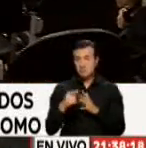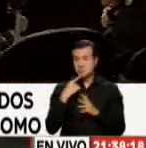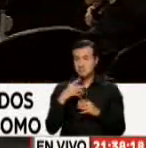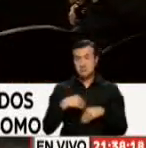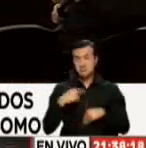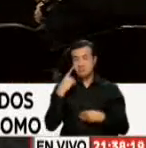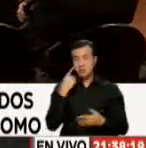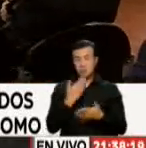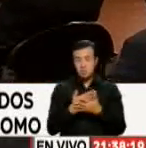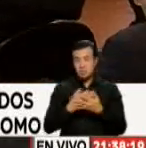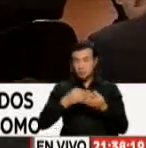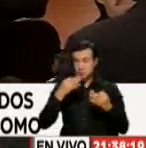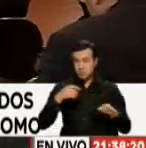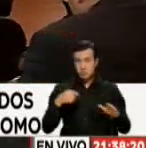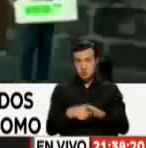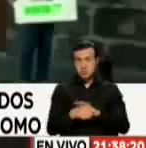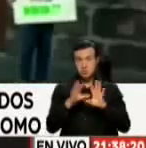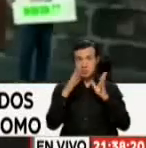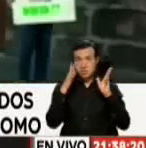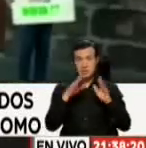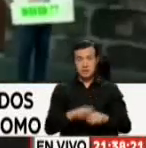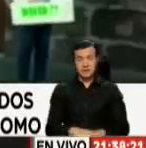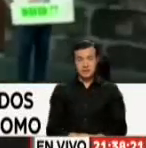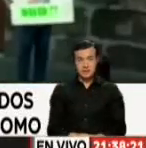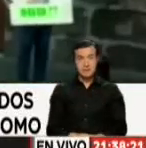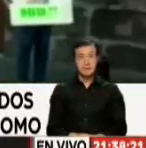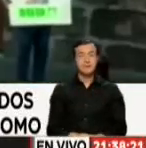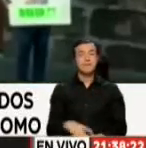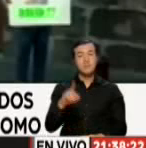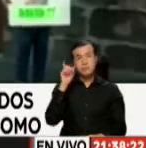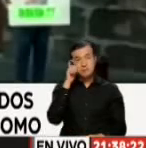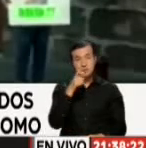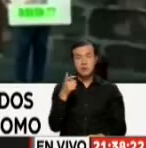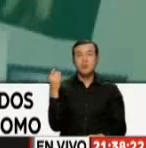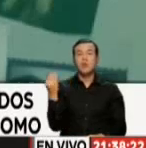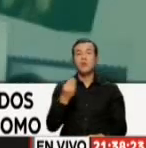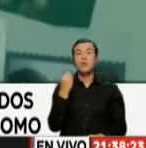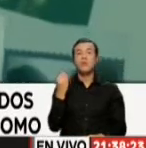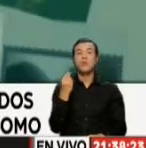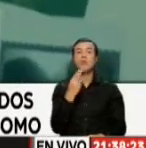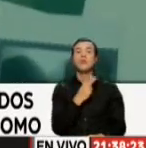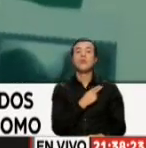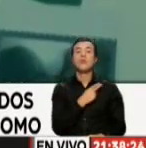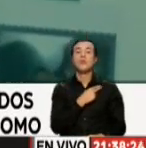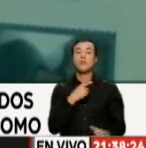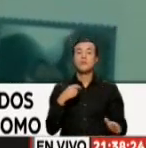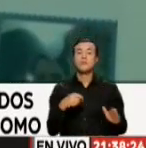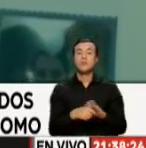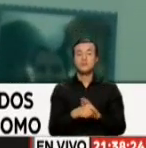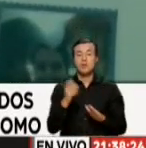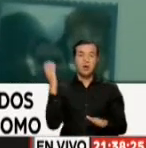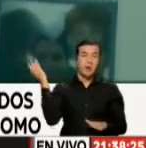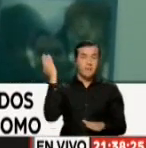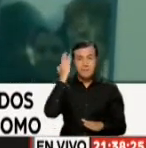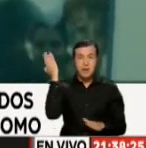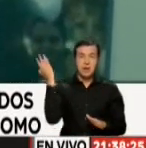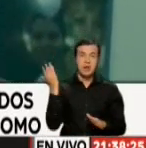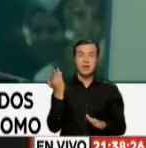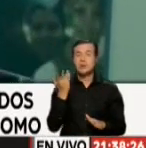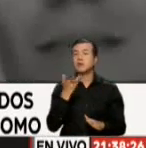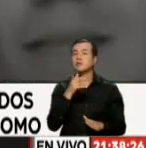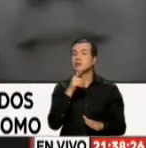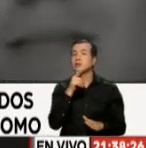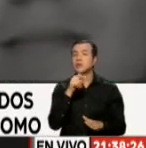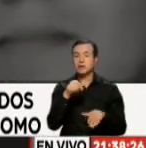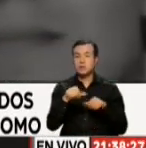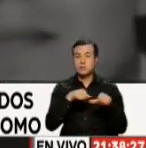se comprobó la materialidad del delito. Según la tesis de fiscalía, el joven universitario fue asesinado de un golpe en la cabeza propiciado por